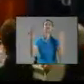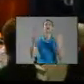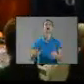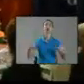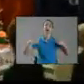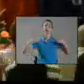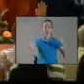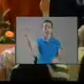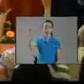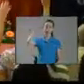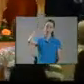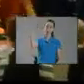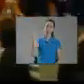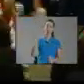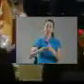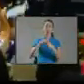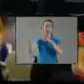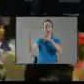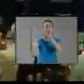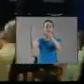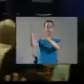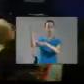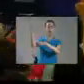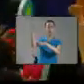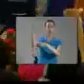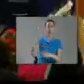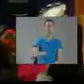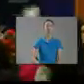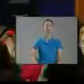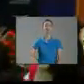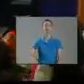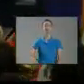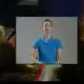levantado, triunfado con